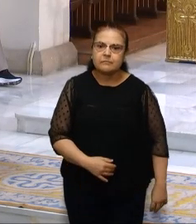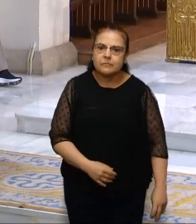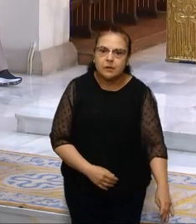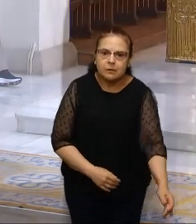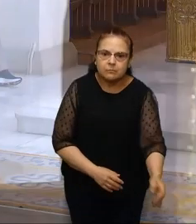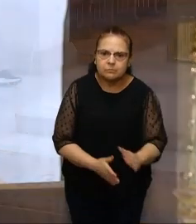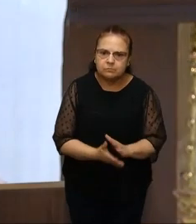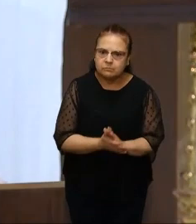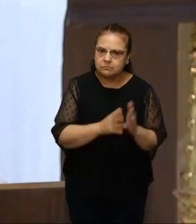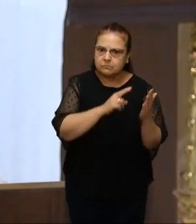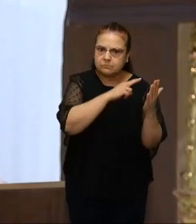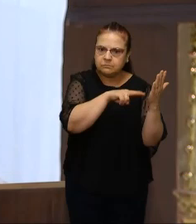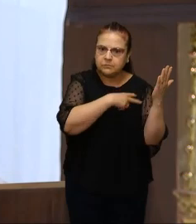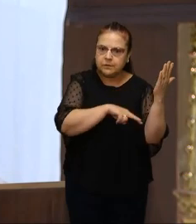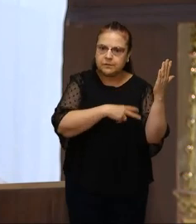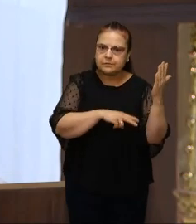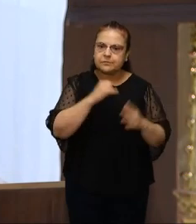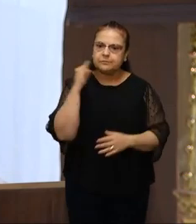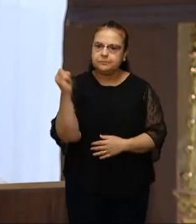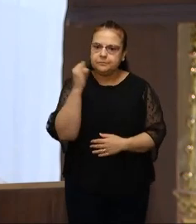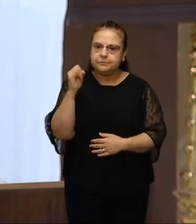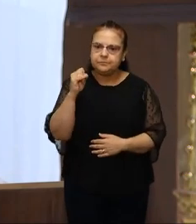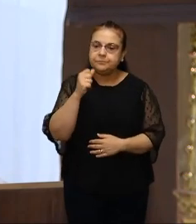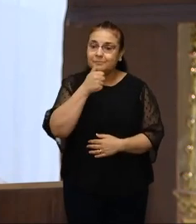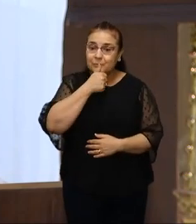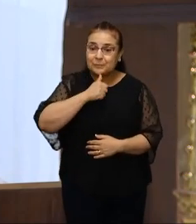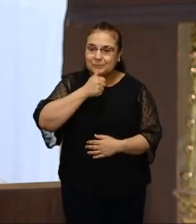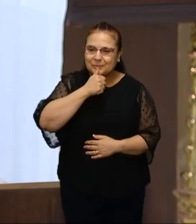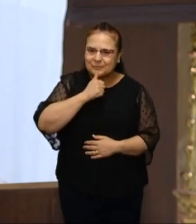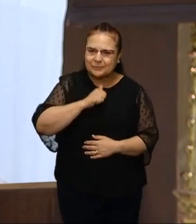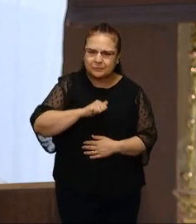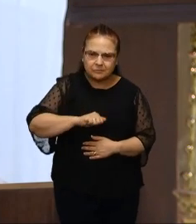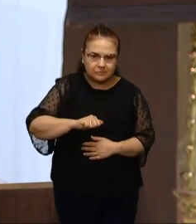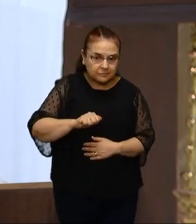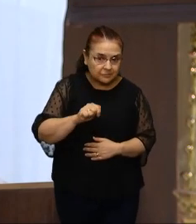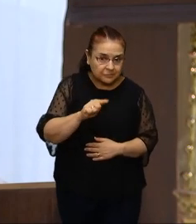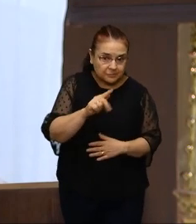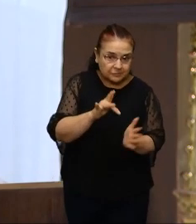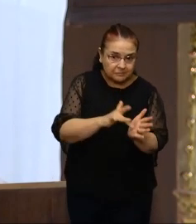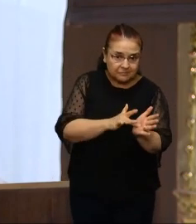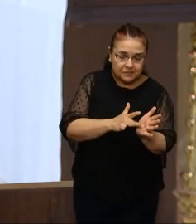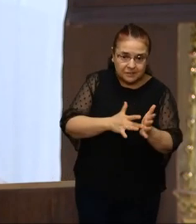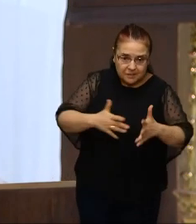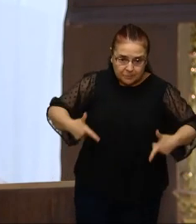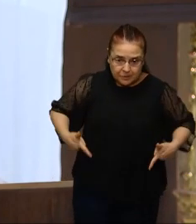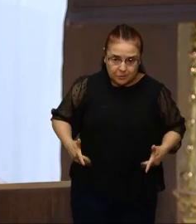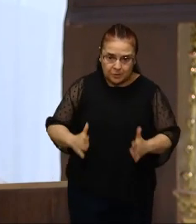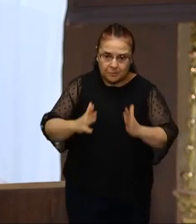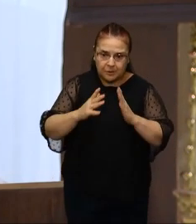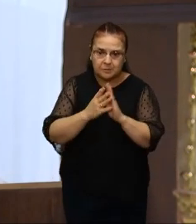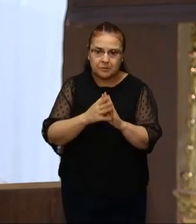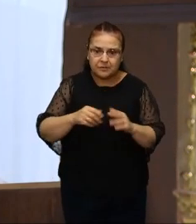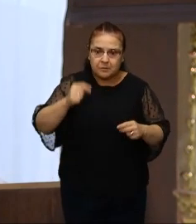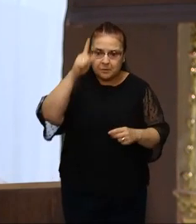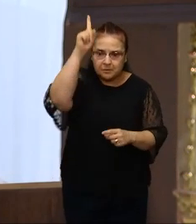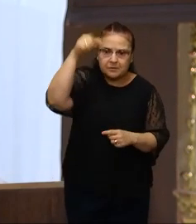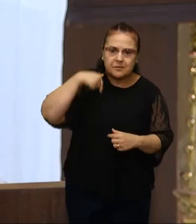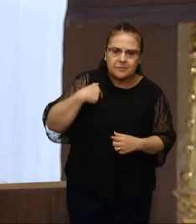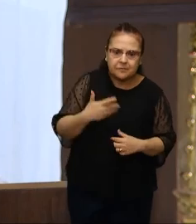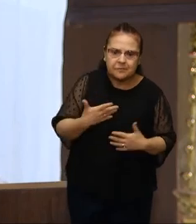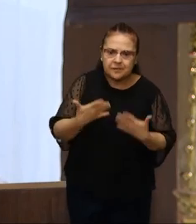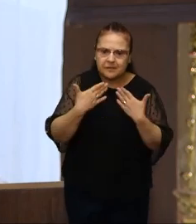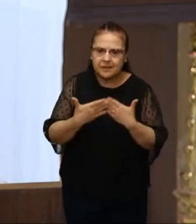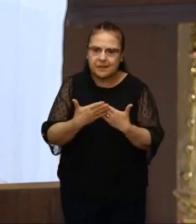Lectura del libro de Job. Un día los hijos de Dios se presentaron ante el Señor. Entre ellos